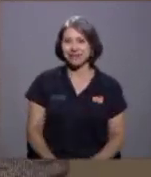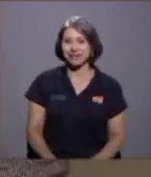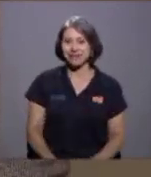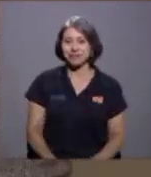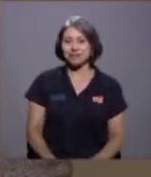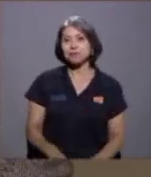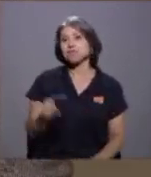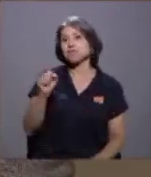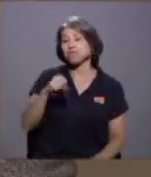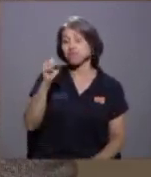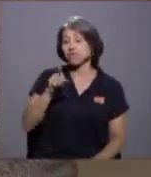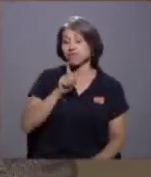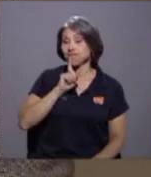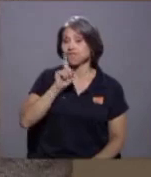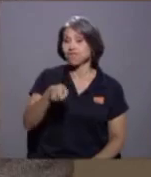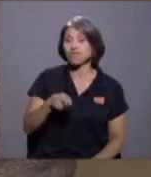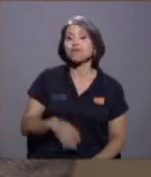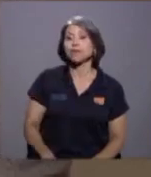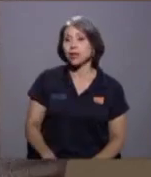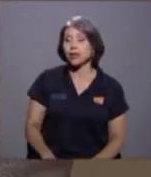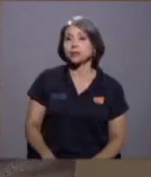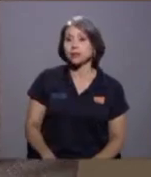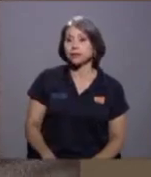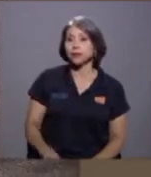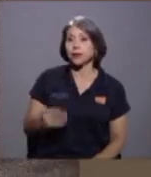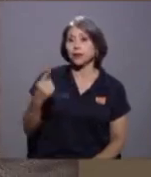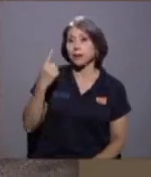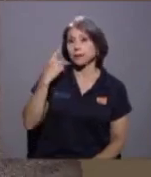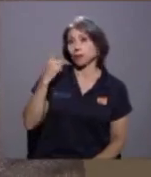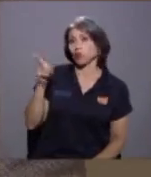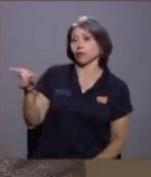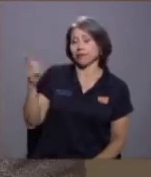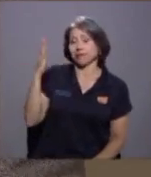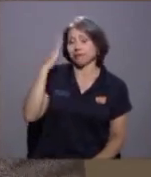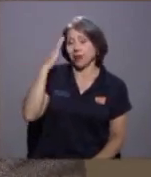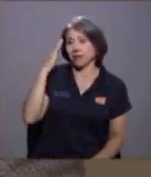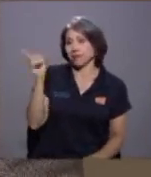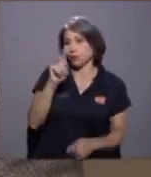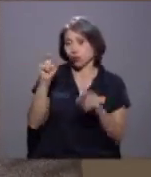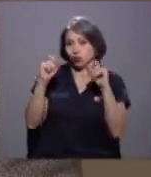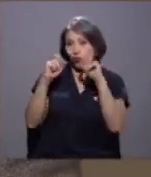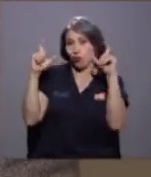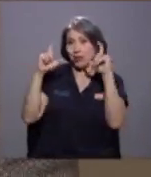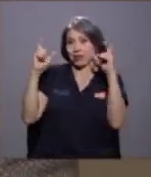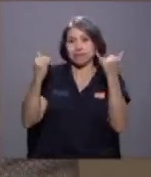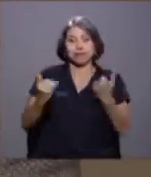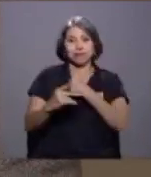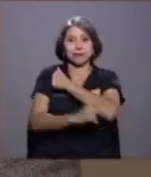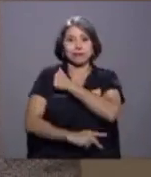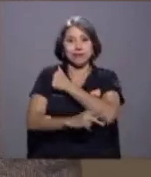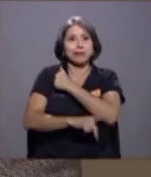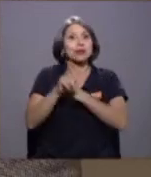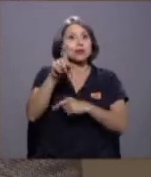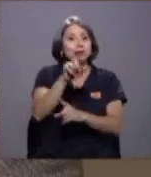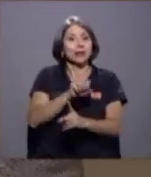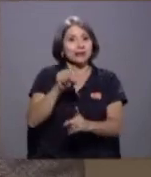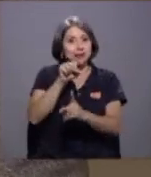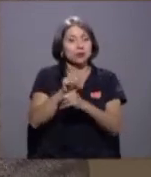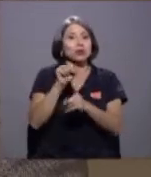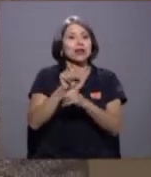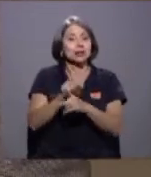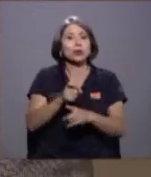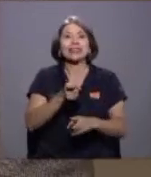Sí, bueno, ciertamente, don Juan Rafael, para usted no es sorpresa, el país está pasando por una situación